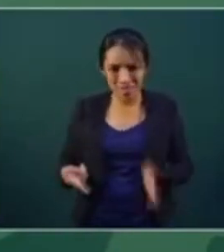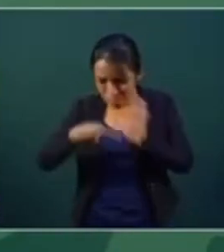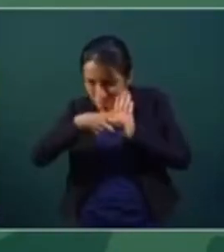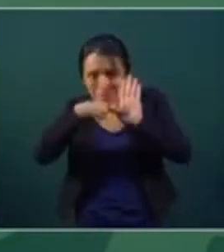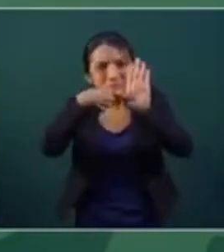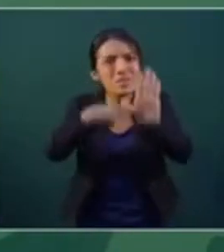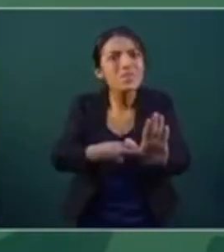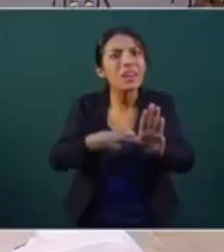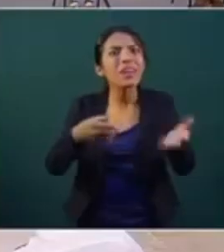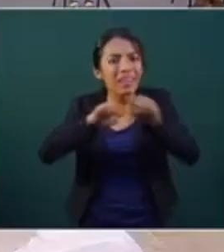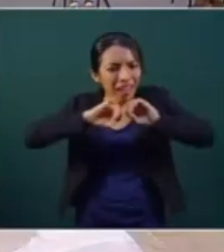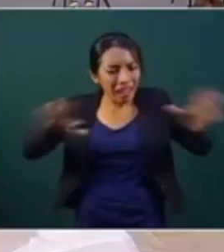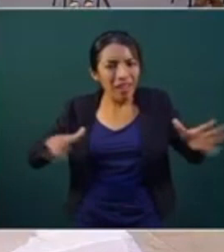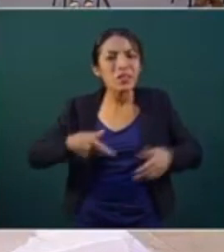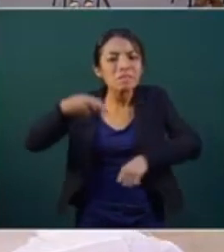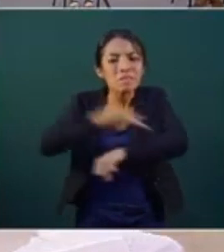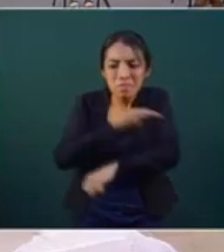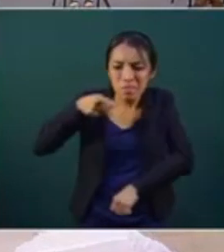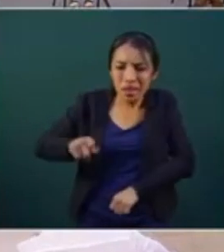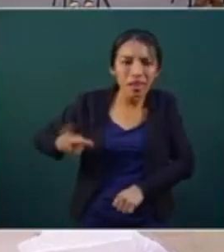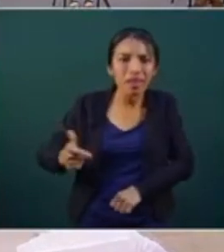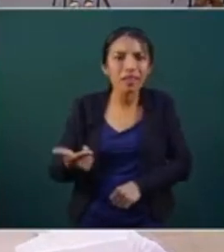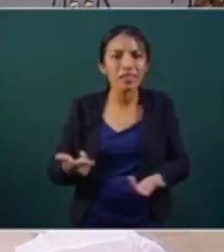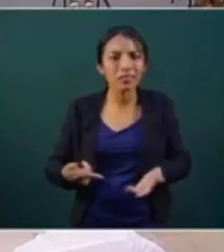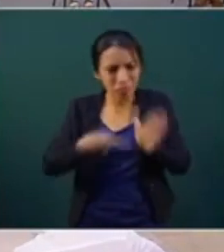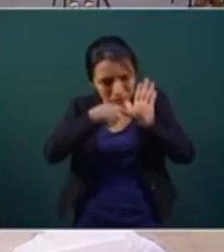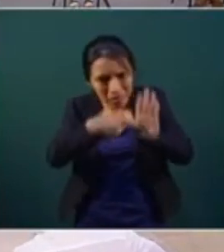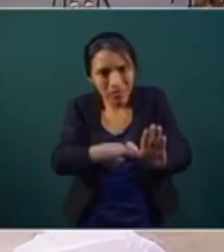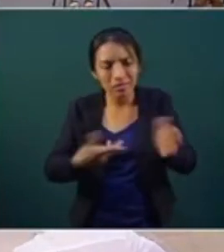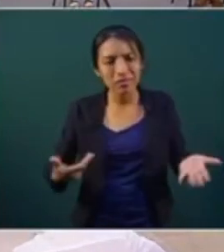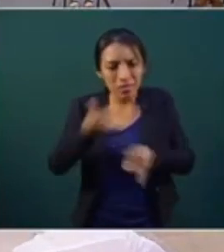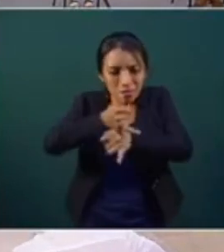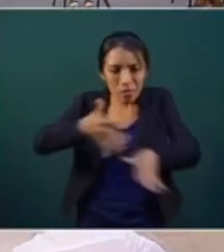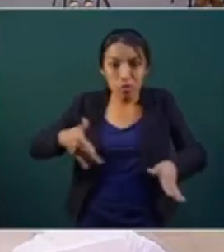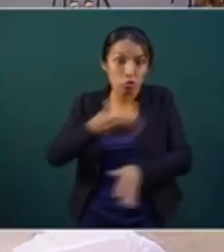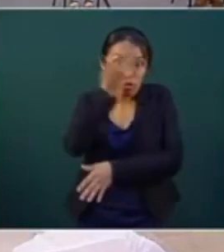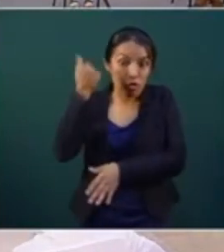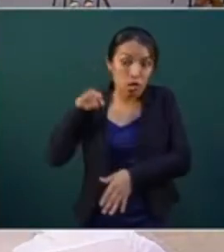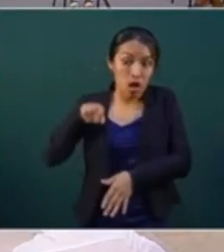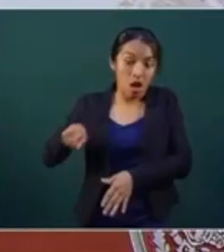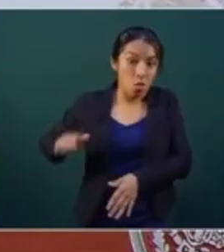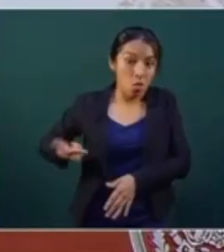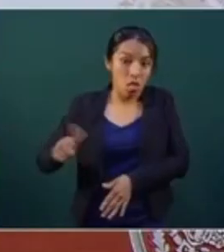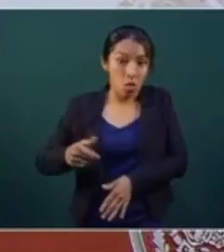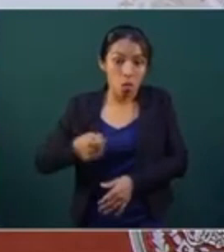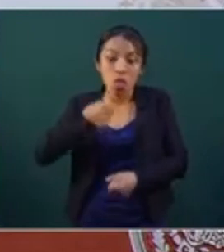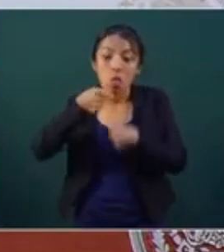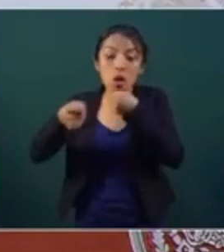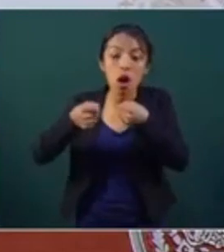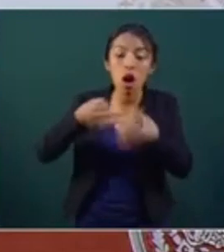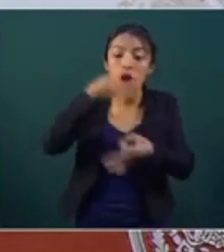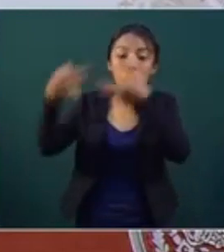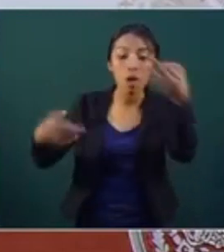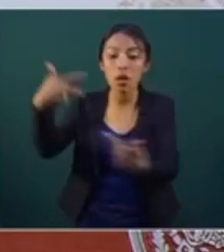asunto, porque no sé si en los medios de comunicación de Guanajuato se trata el